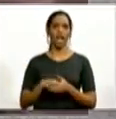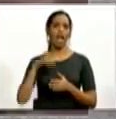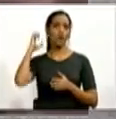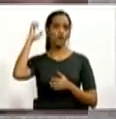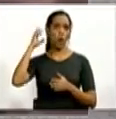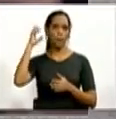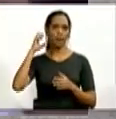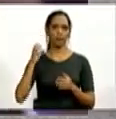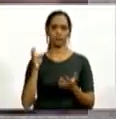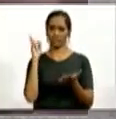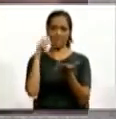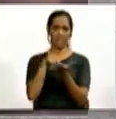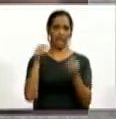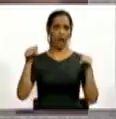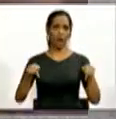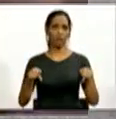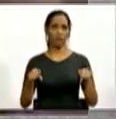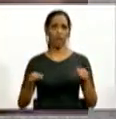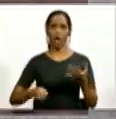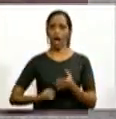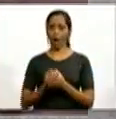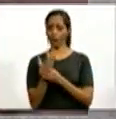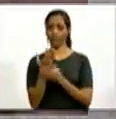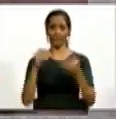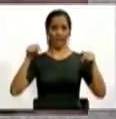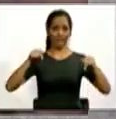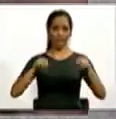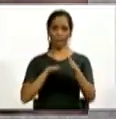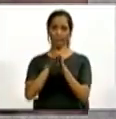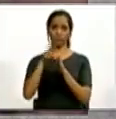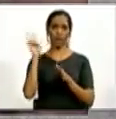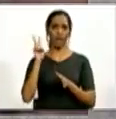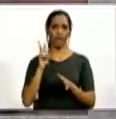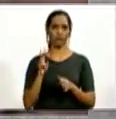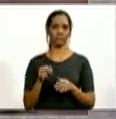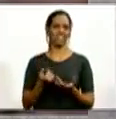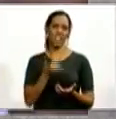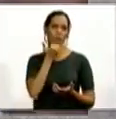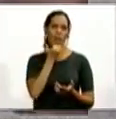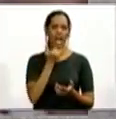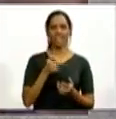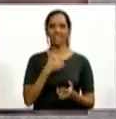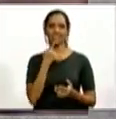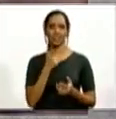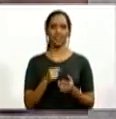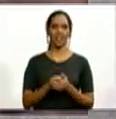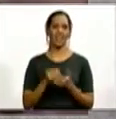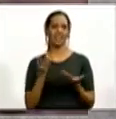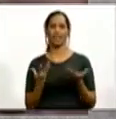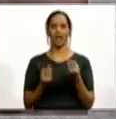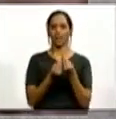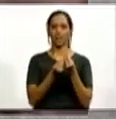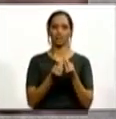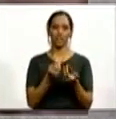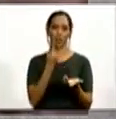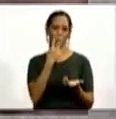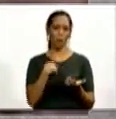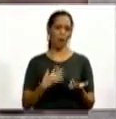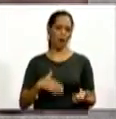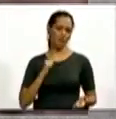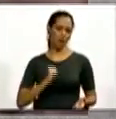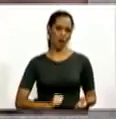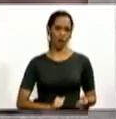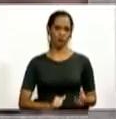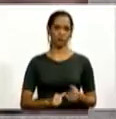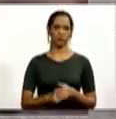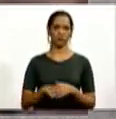Europa, que llegaron a florecer acá en Venezuela. Esto quiere decir que él está equivocado, que él quiere decir que él está al lado de los vagos. Al